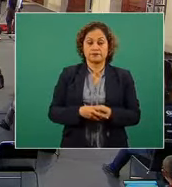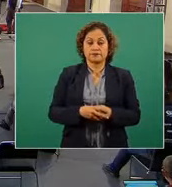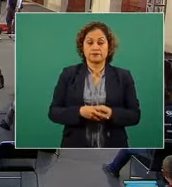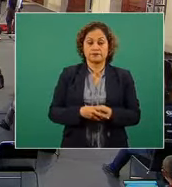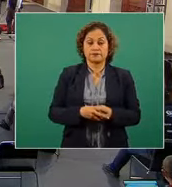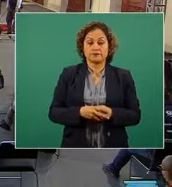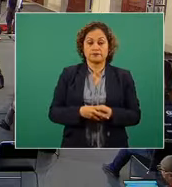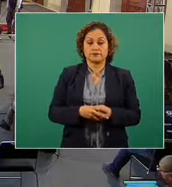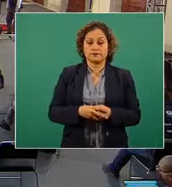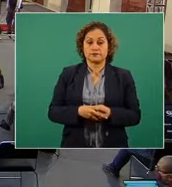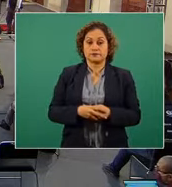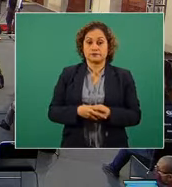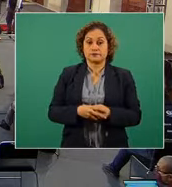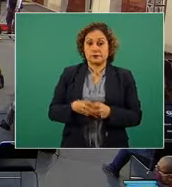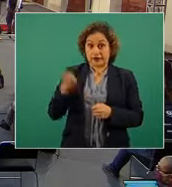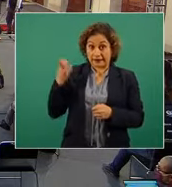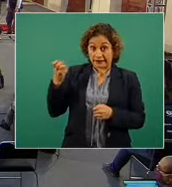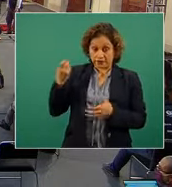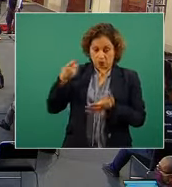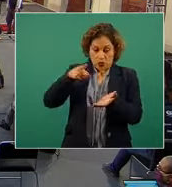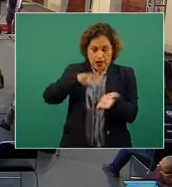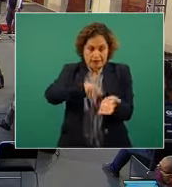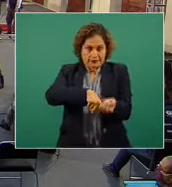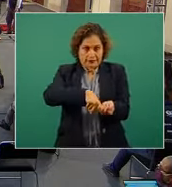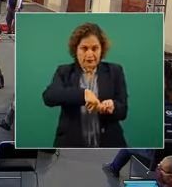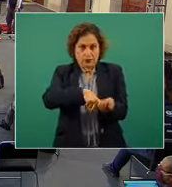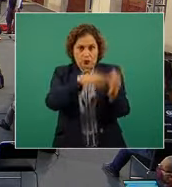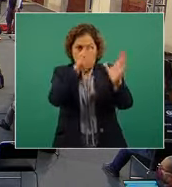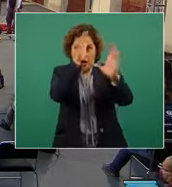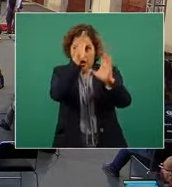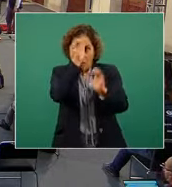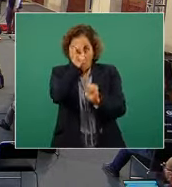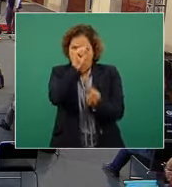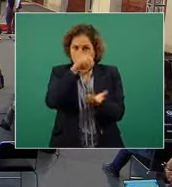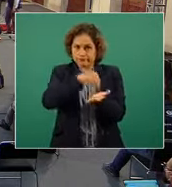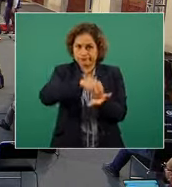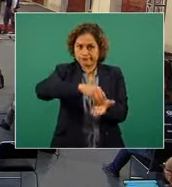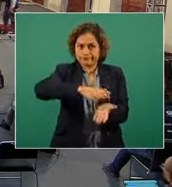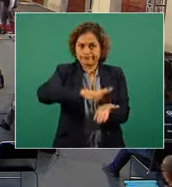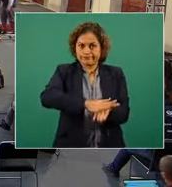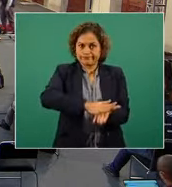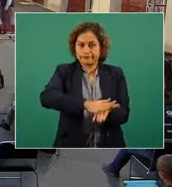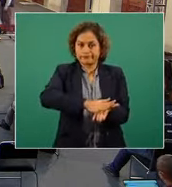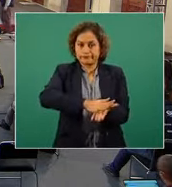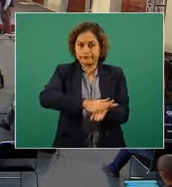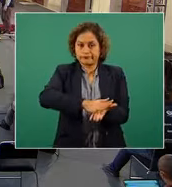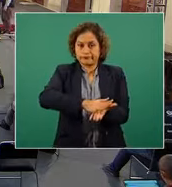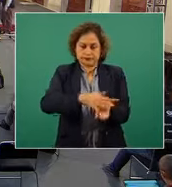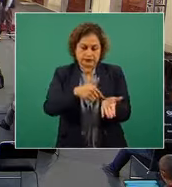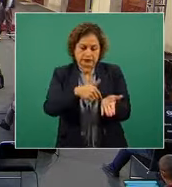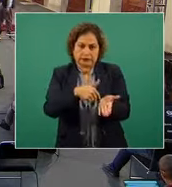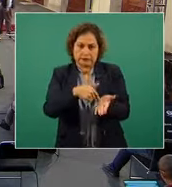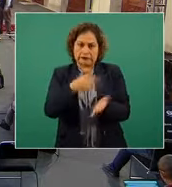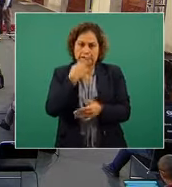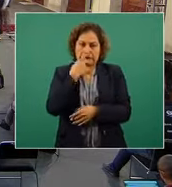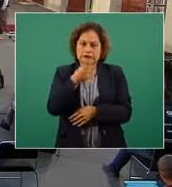lo que está en el tratado, o sea, el que nosotros